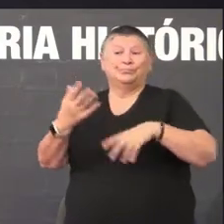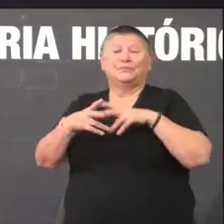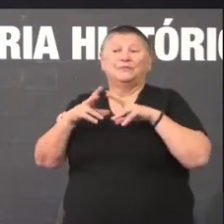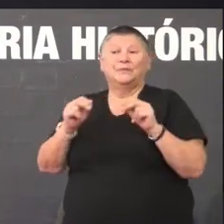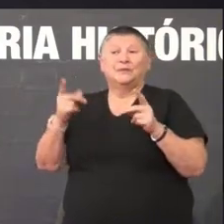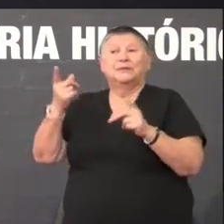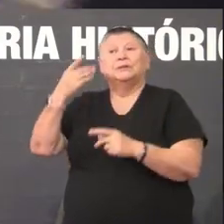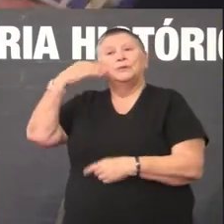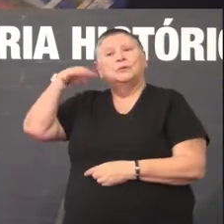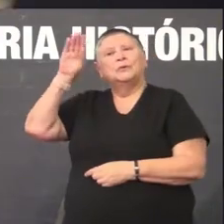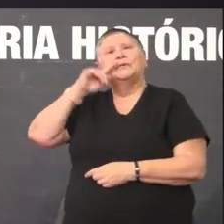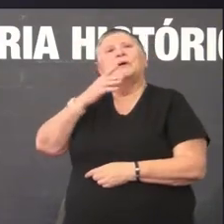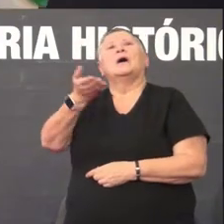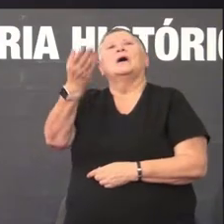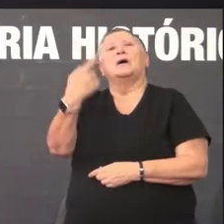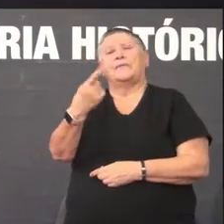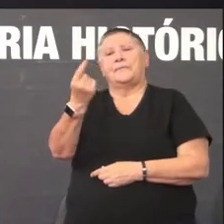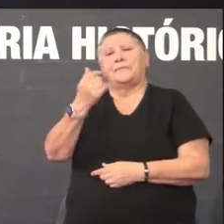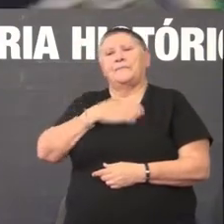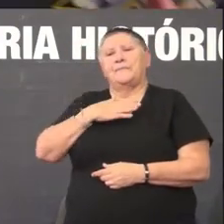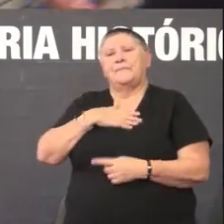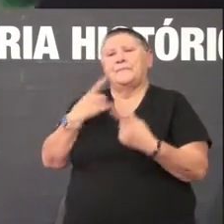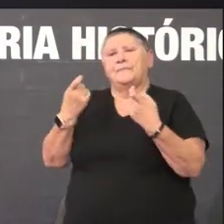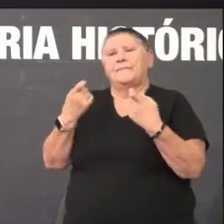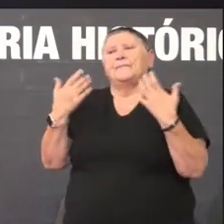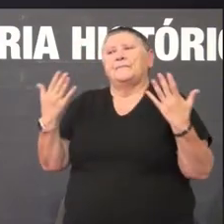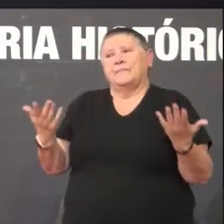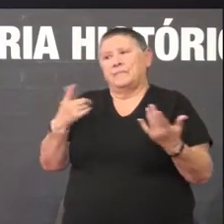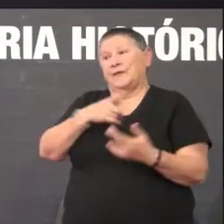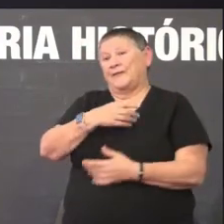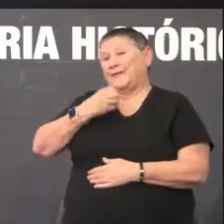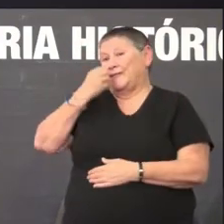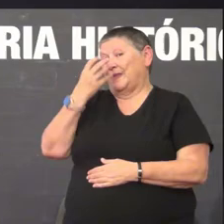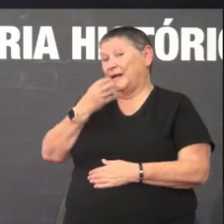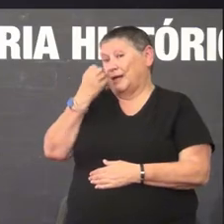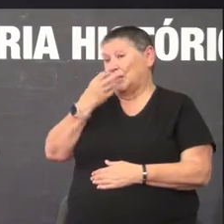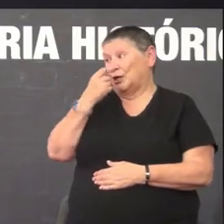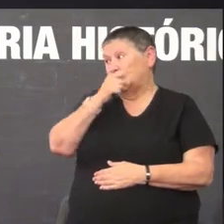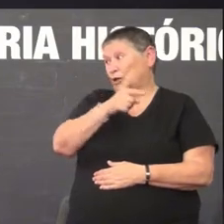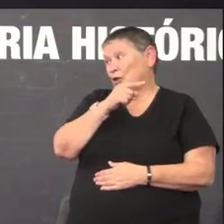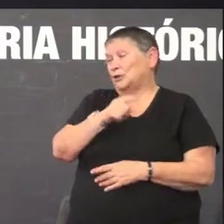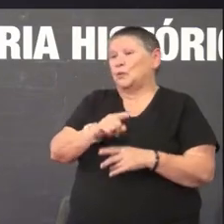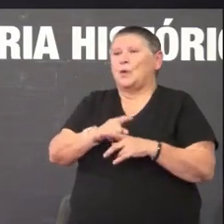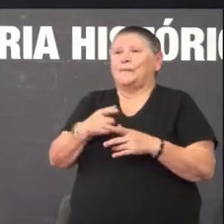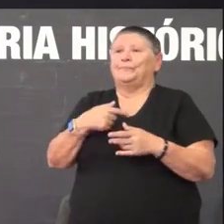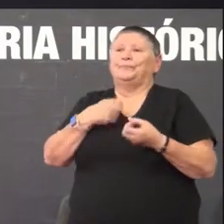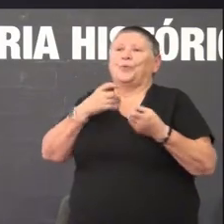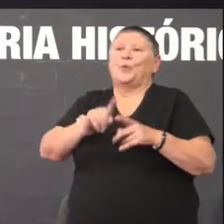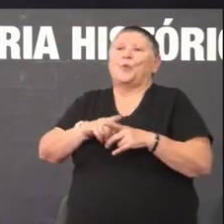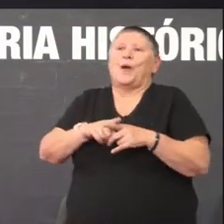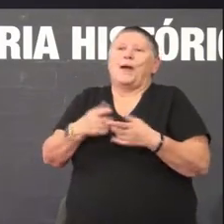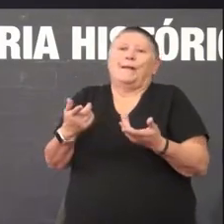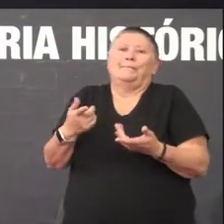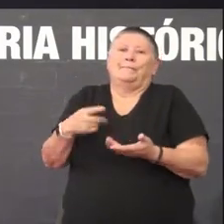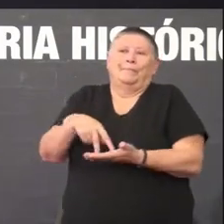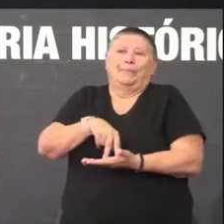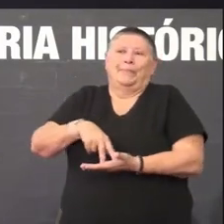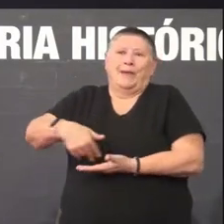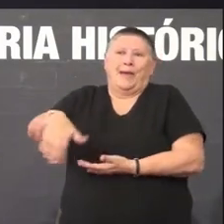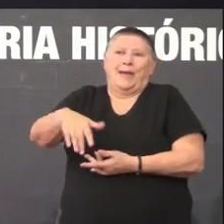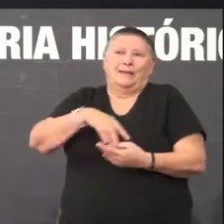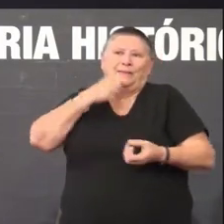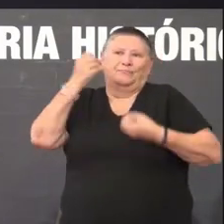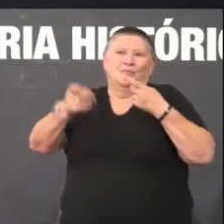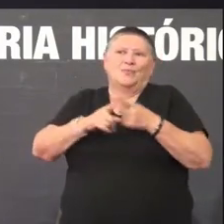nuestra pasta y Javier de la Rosa ha hecho desaparecer no sé cuánta pasta. Estoy hablando muy en plan populachero, pero para no tener